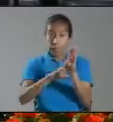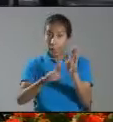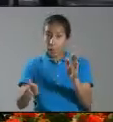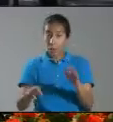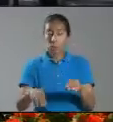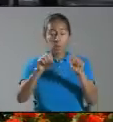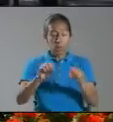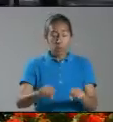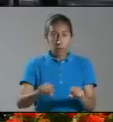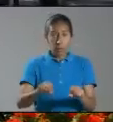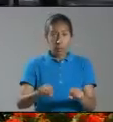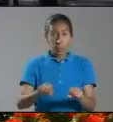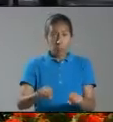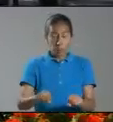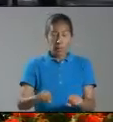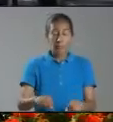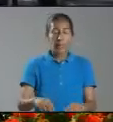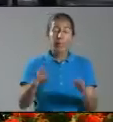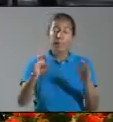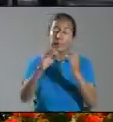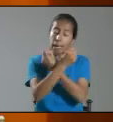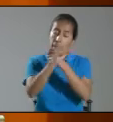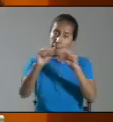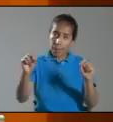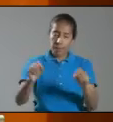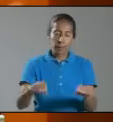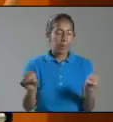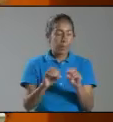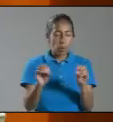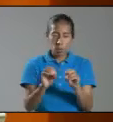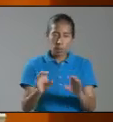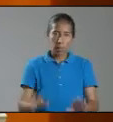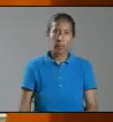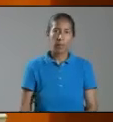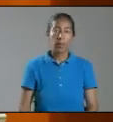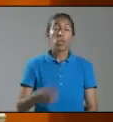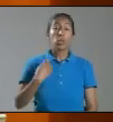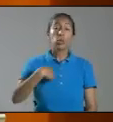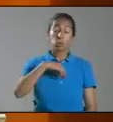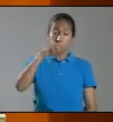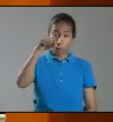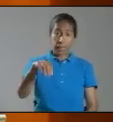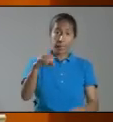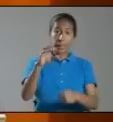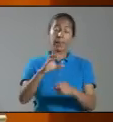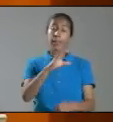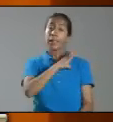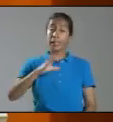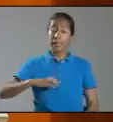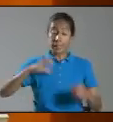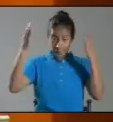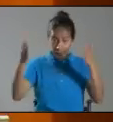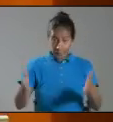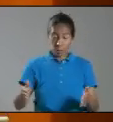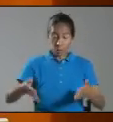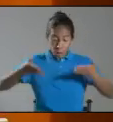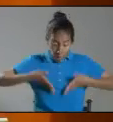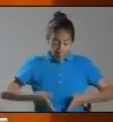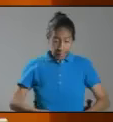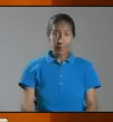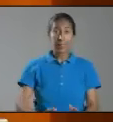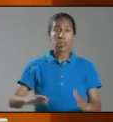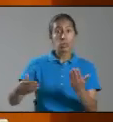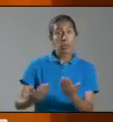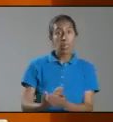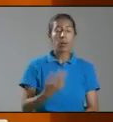Ninguna. Por eso es que incluso acá, hermano, nosotros cristianos somos nacidos de nuevo.